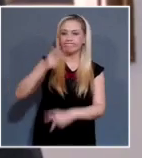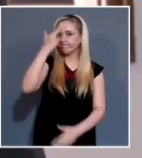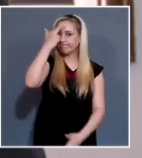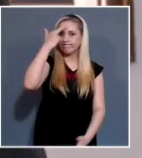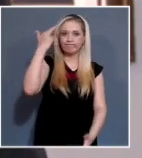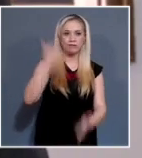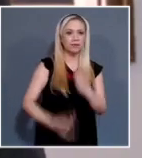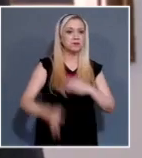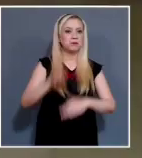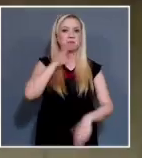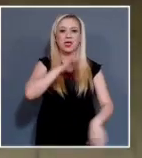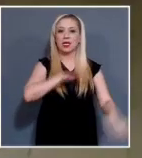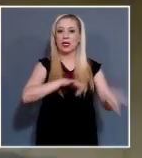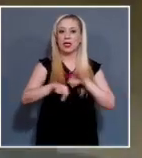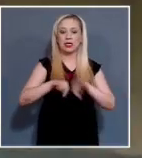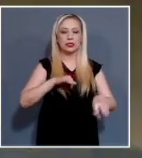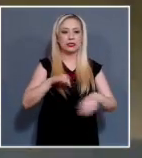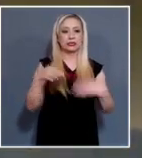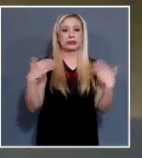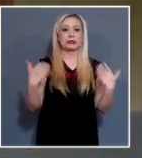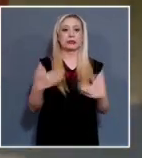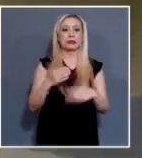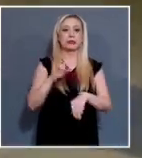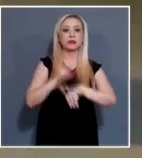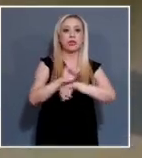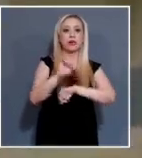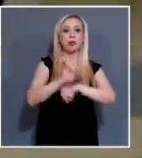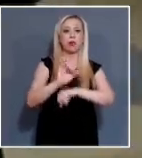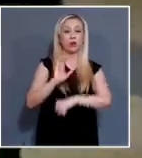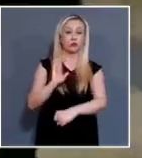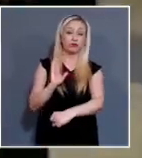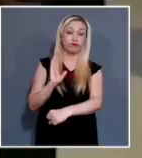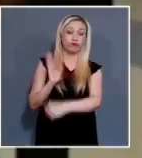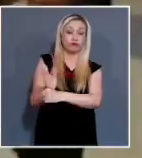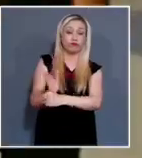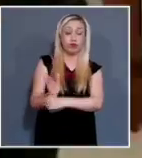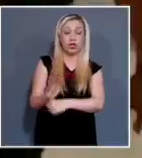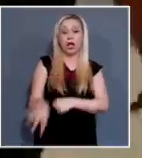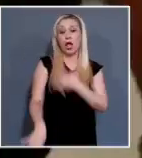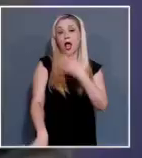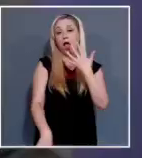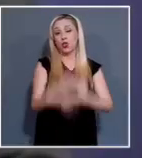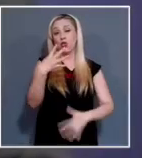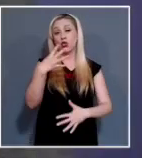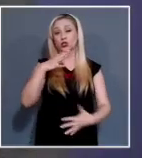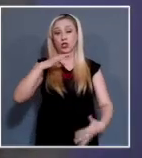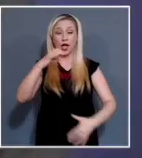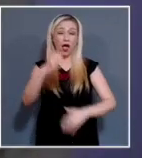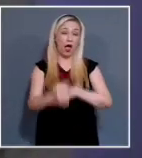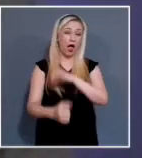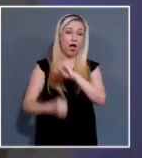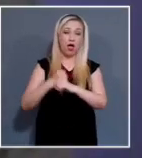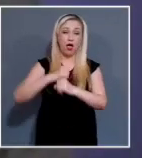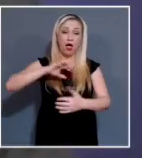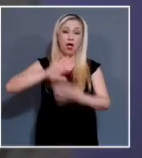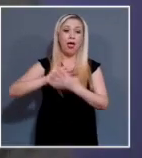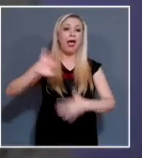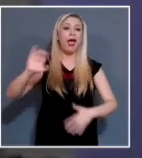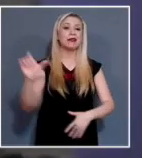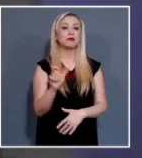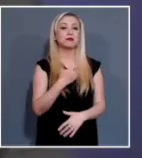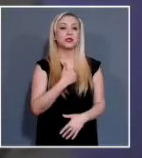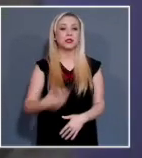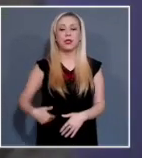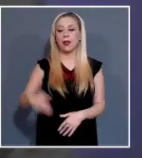tribunal de sentencia de El Salvador condenó en ausencia a 14 años de prisión al expresidente Mauricio Funes. El expresidente